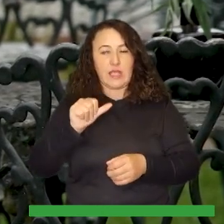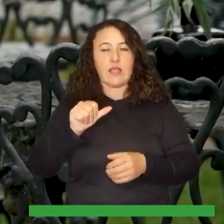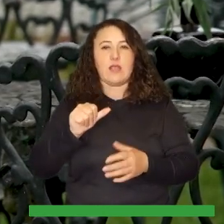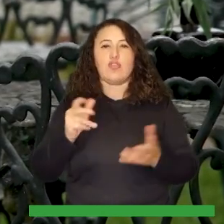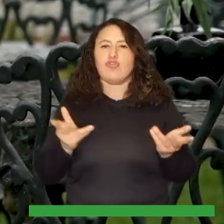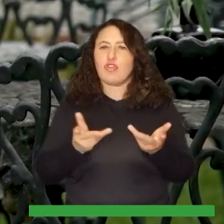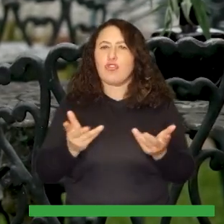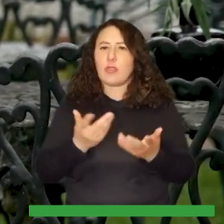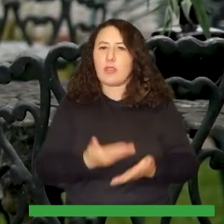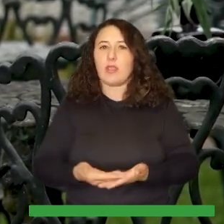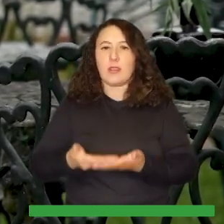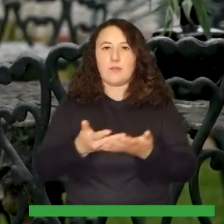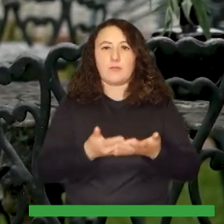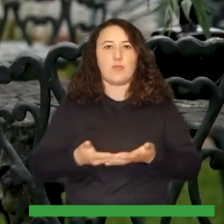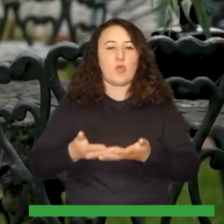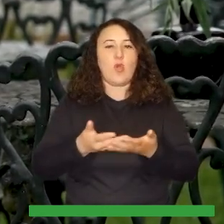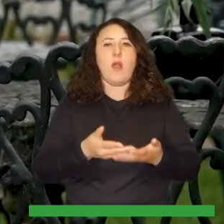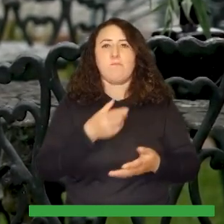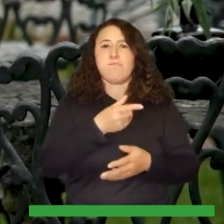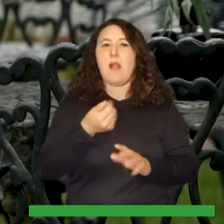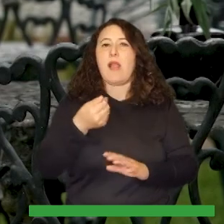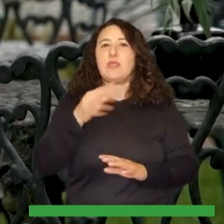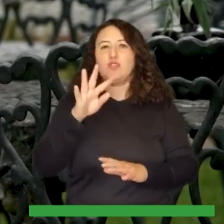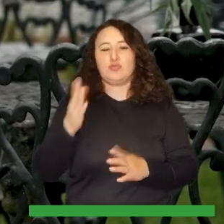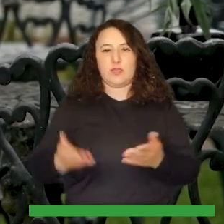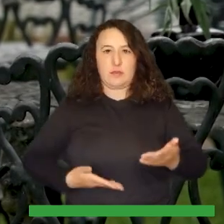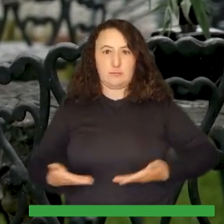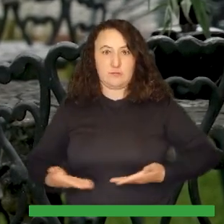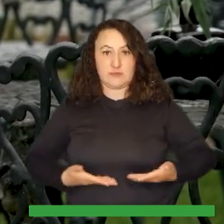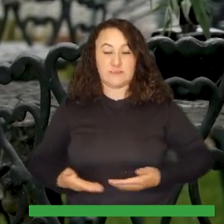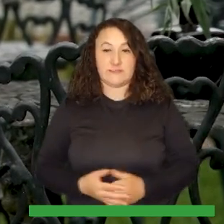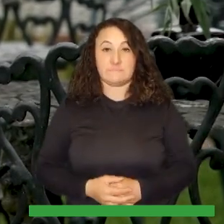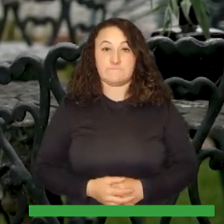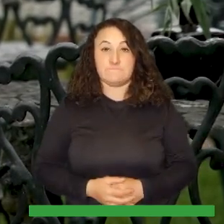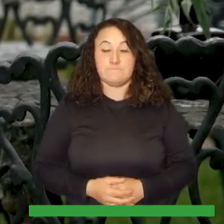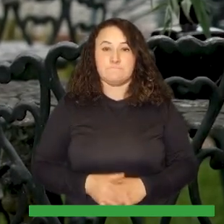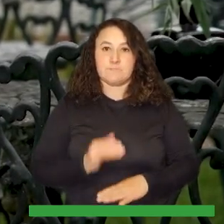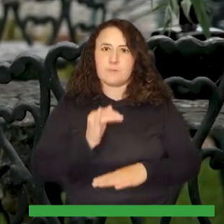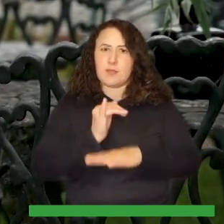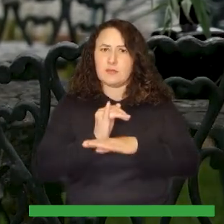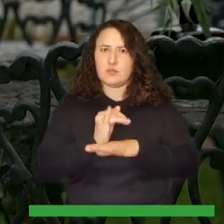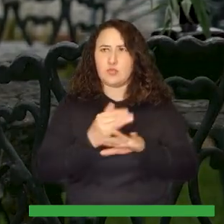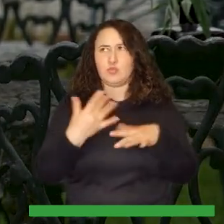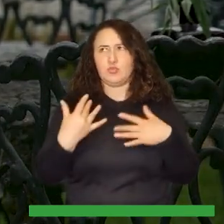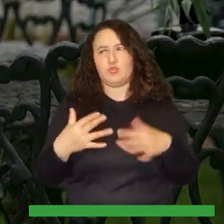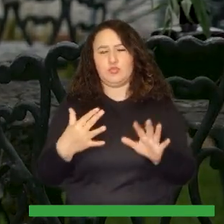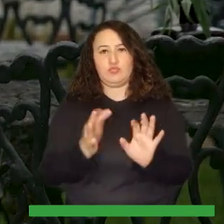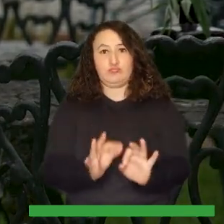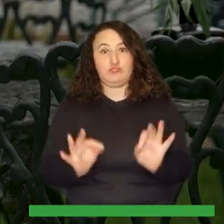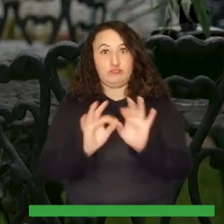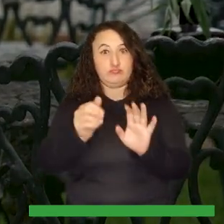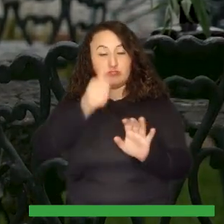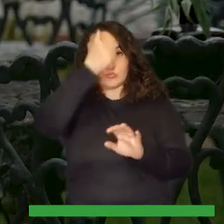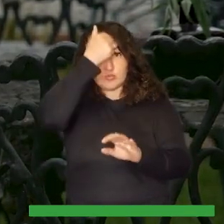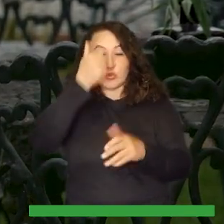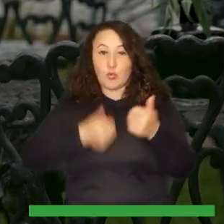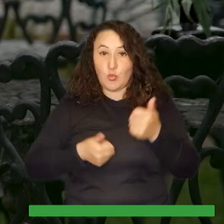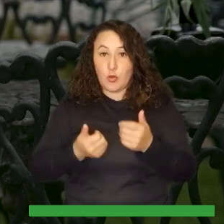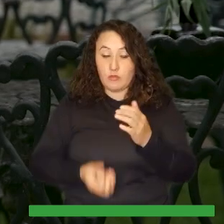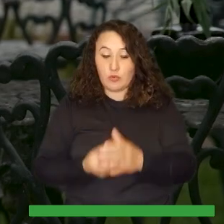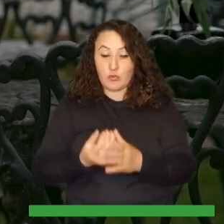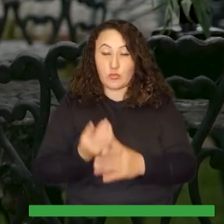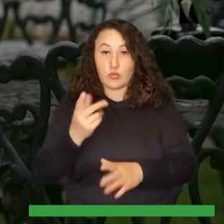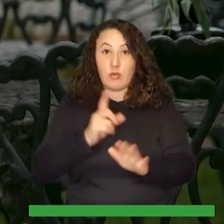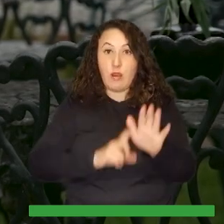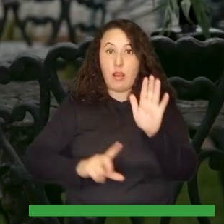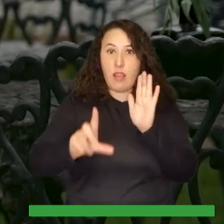en la ciudad de Quibdó hay 14 de estos almacenes. Para el instituto es de vital importancia que los productos comercializados sean legales